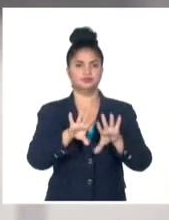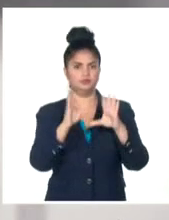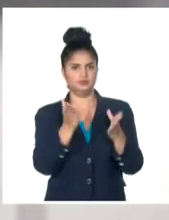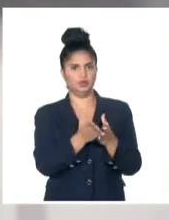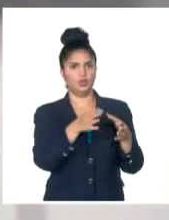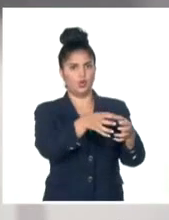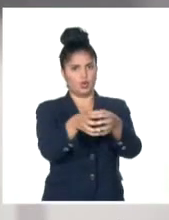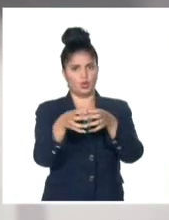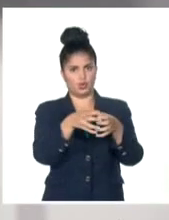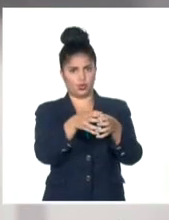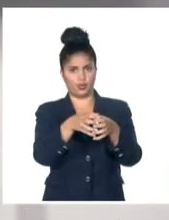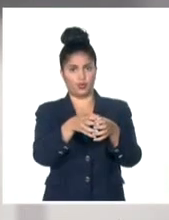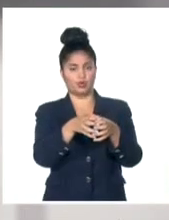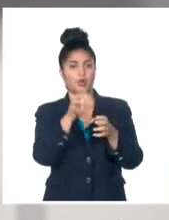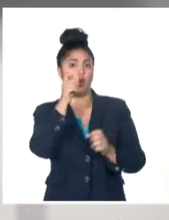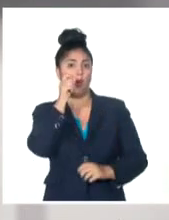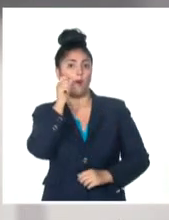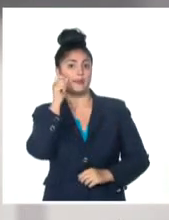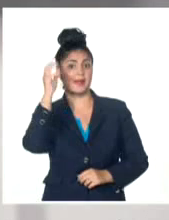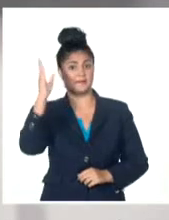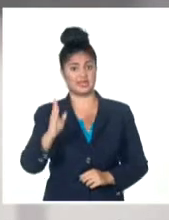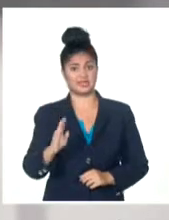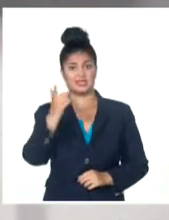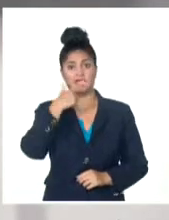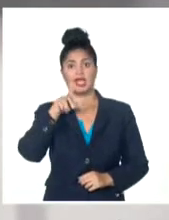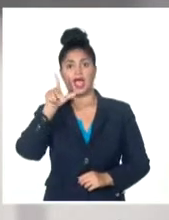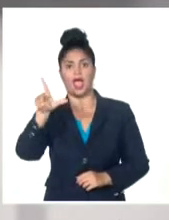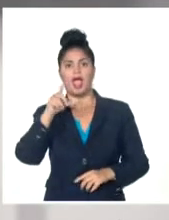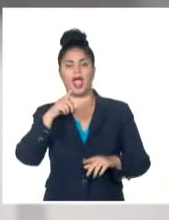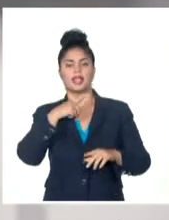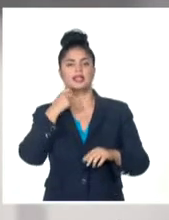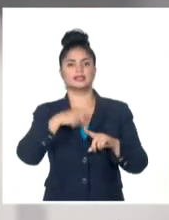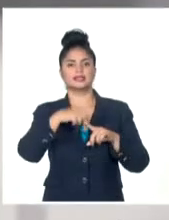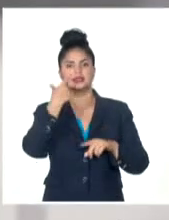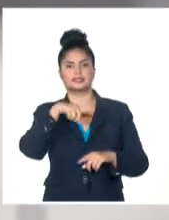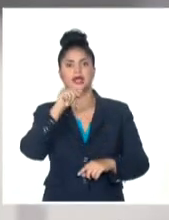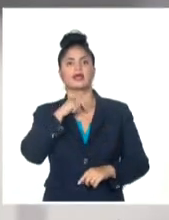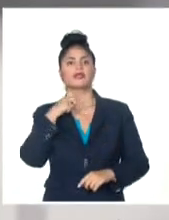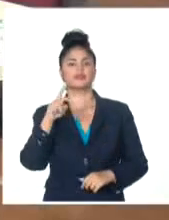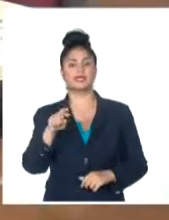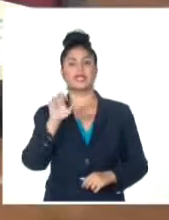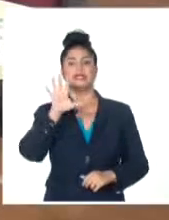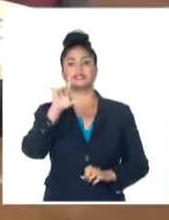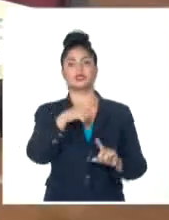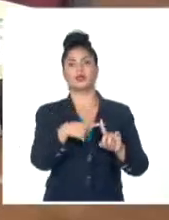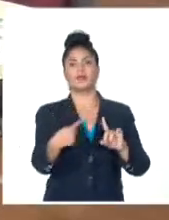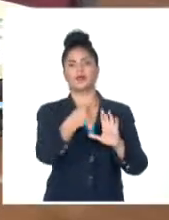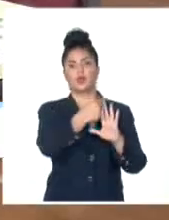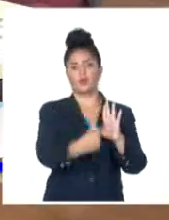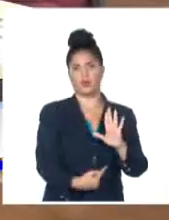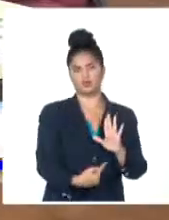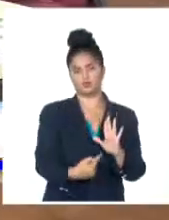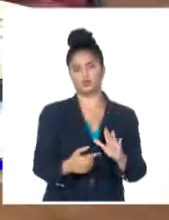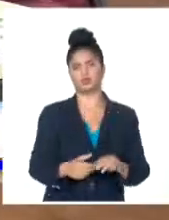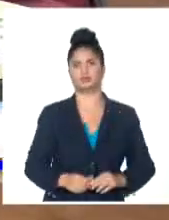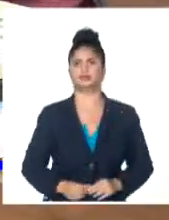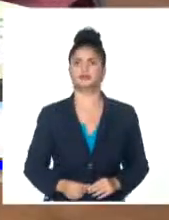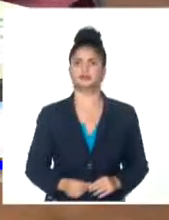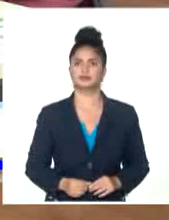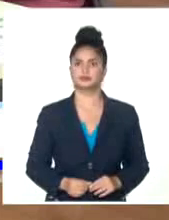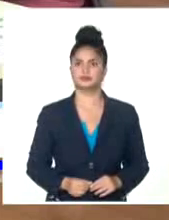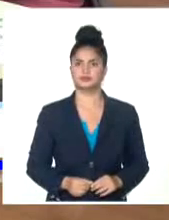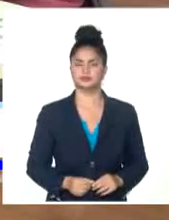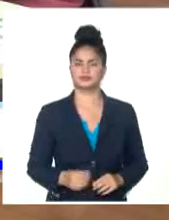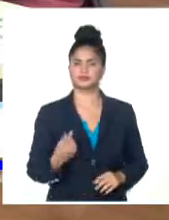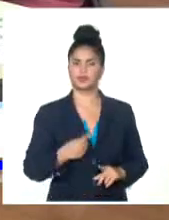y en el élite, el brasileño Alexander Fier mantuvo la cima de 5.5 puntos después de ganar en este caso al indio Raunat Sadwani, al